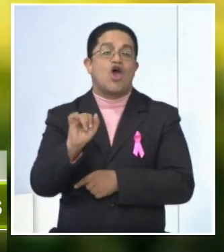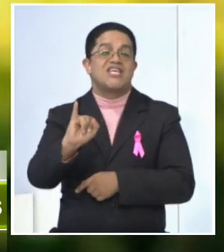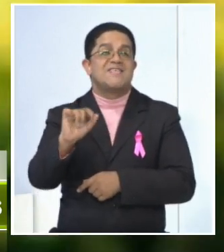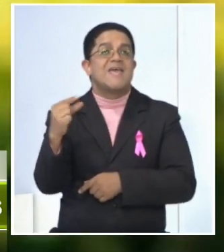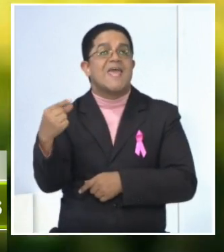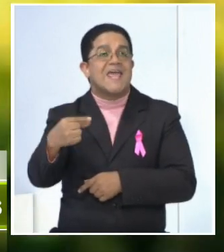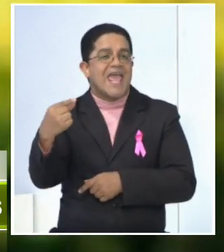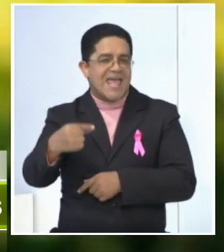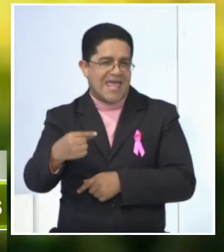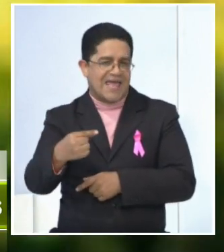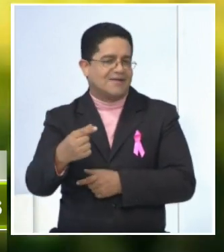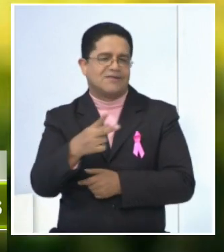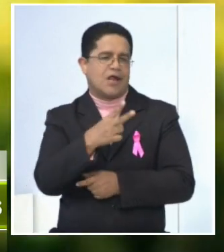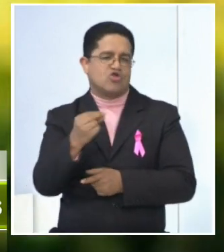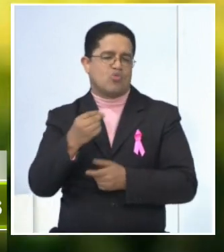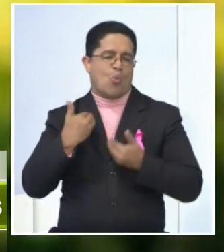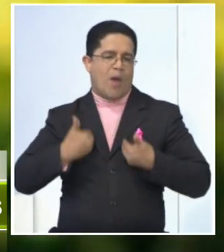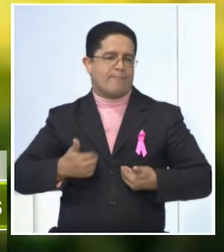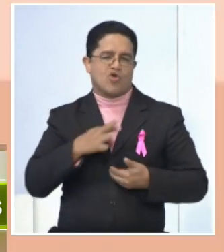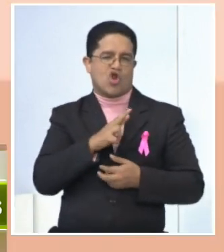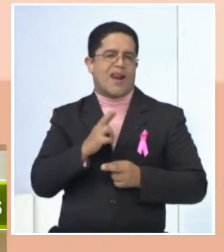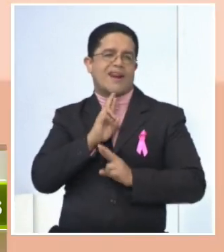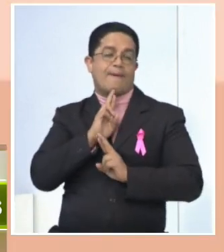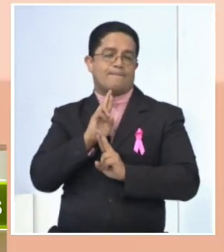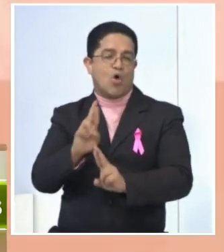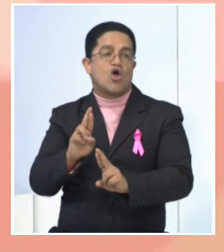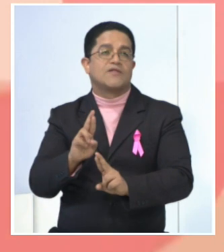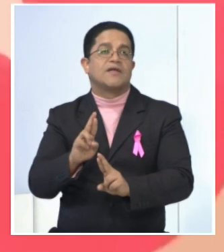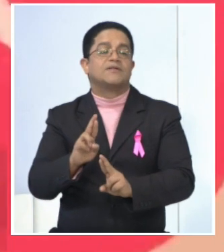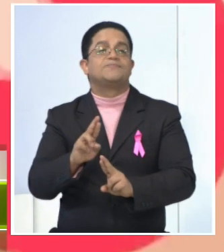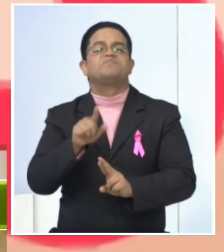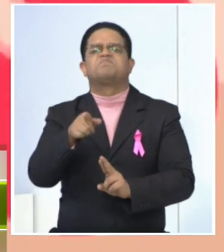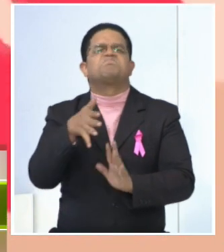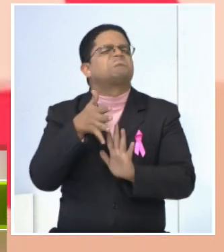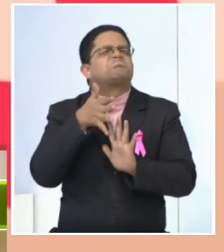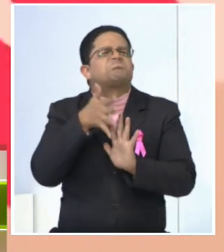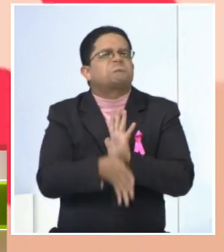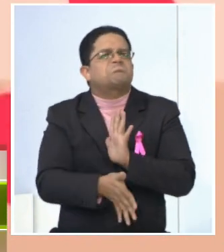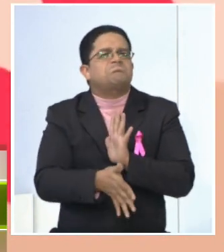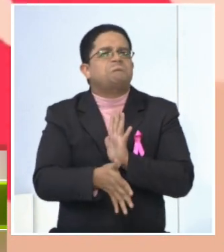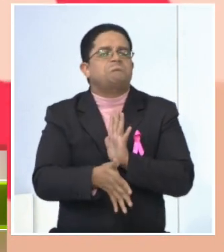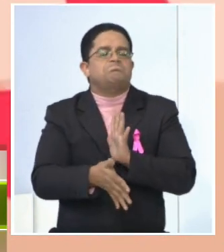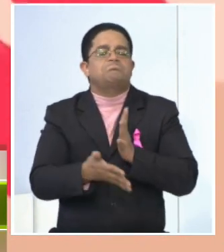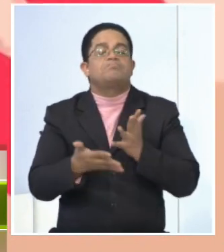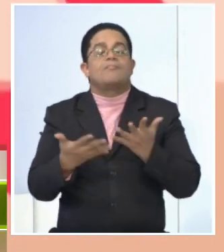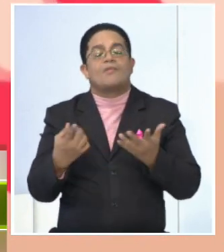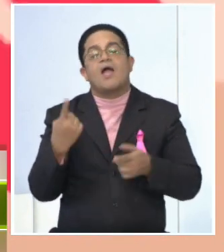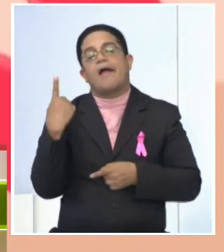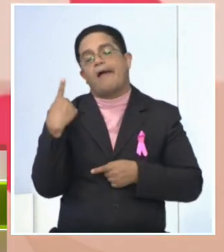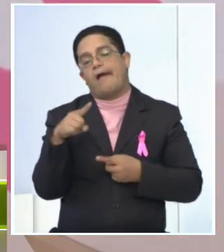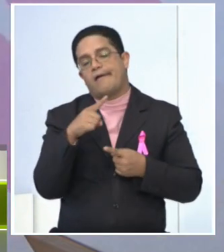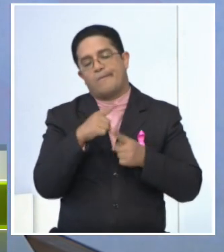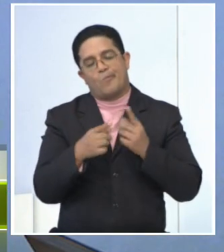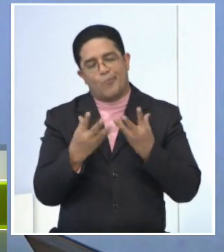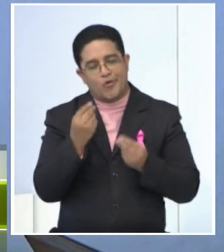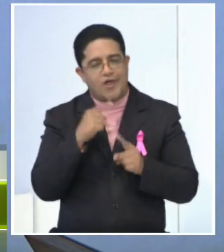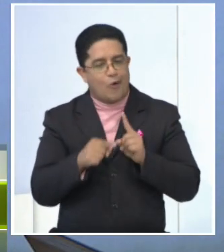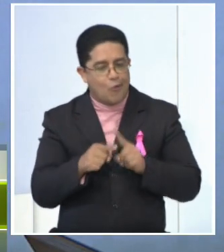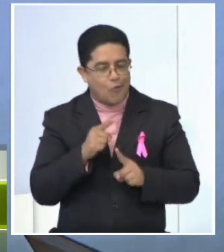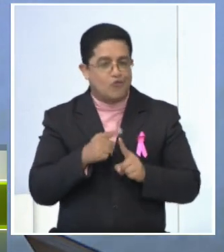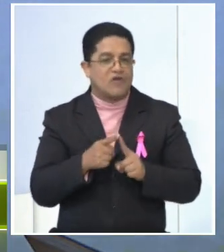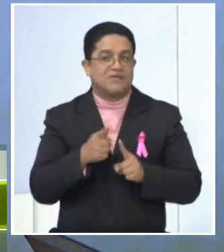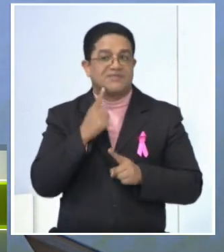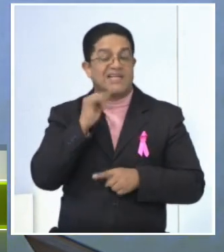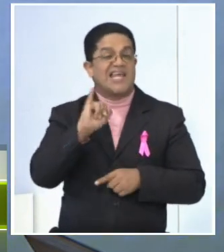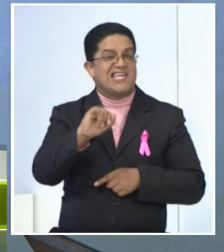o alergias no inmunológicas o no mediadas por IgE, en la que hay una gran cantidad de elementos. Entonces están los que son mediados